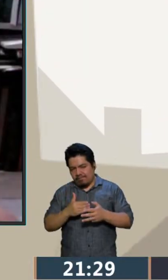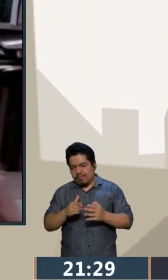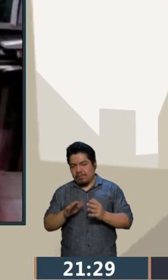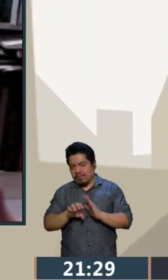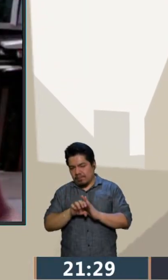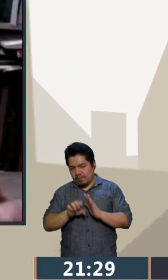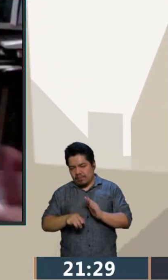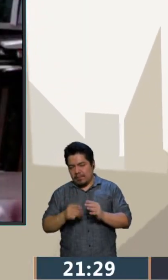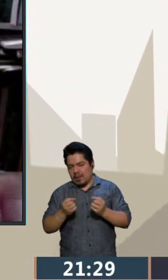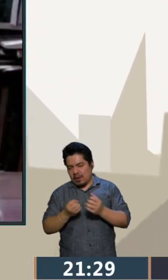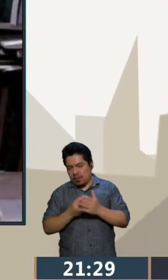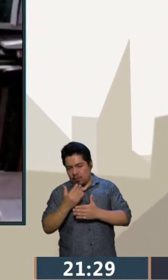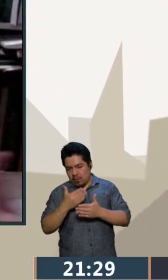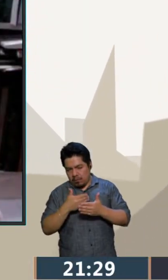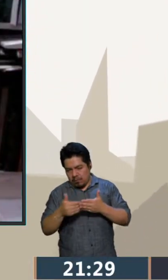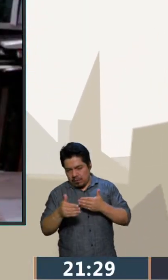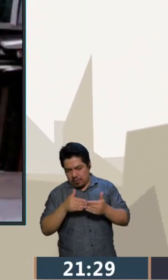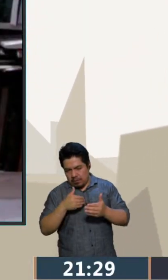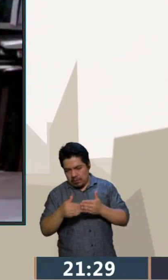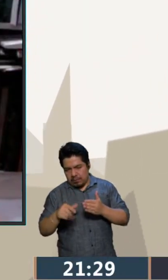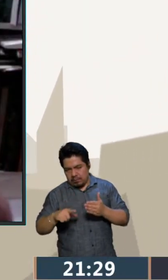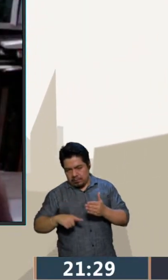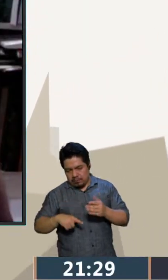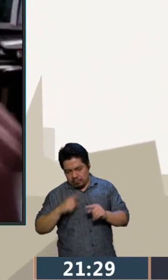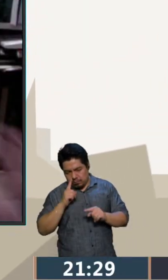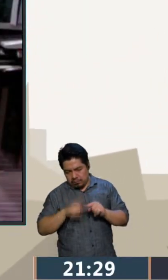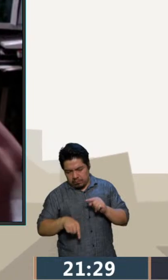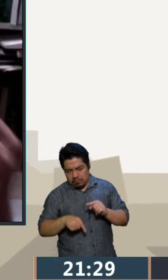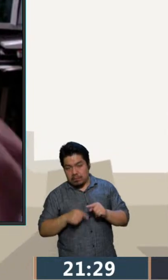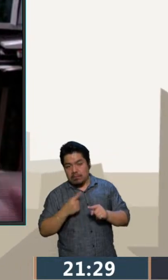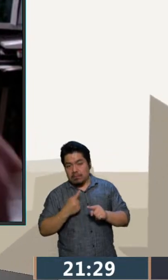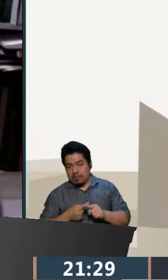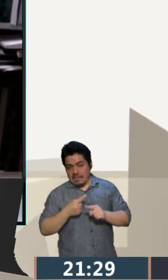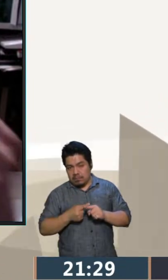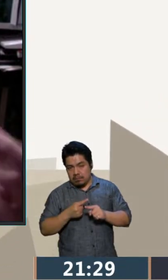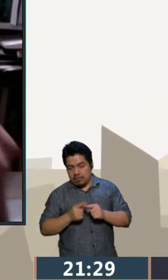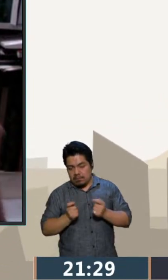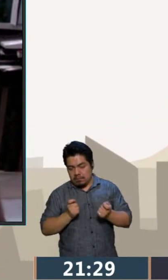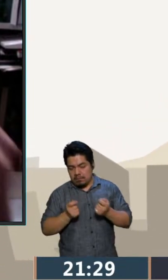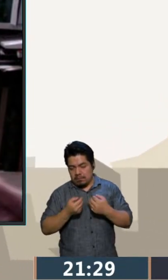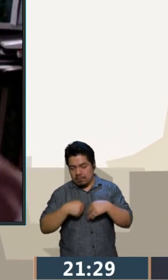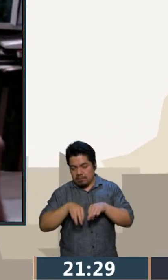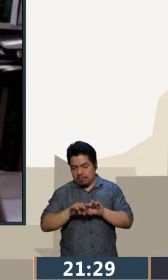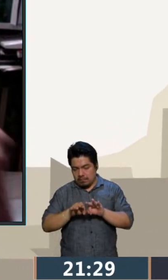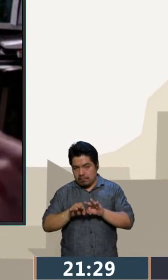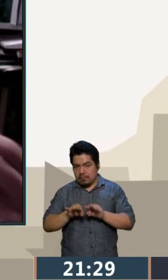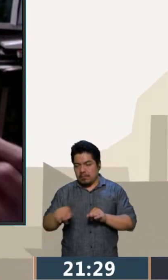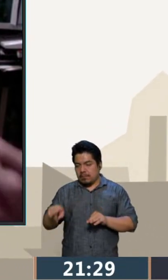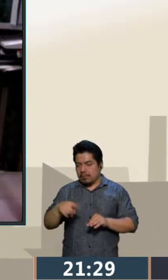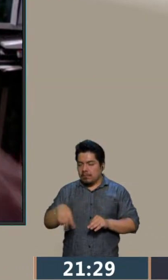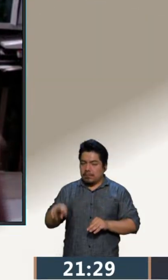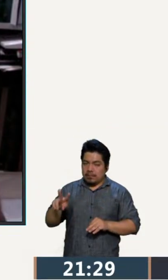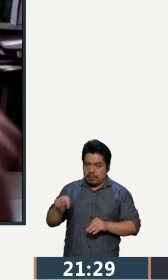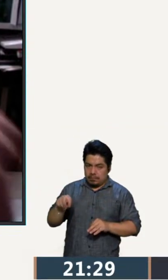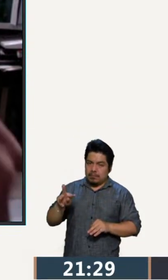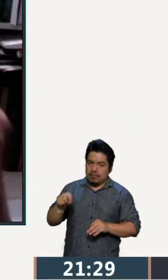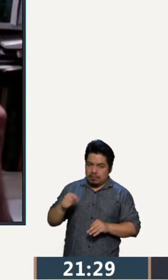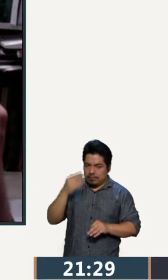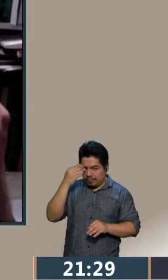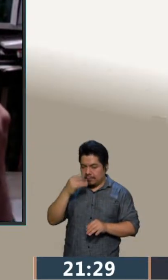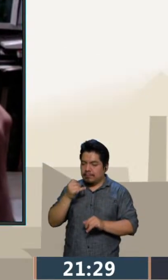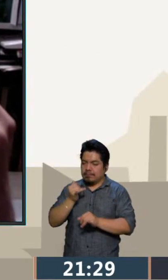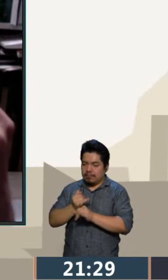golpes modernos mediáticos, en los golpes modernos, quien juega un papel fundamental es el poder mediático. Si,